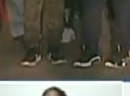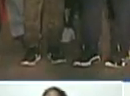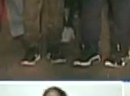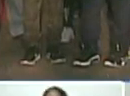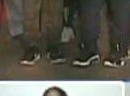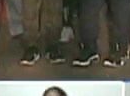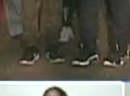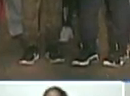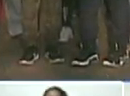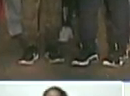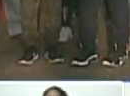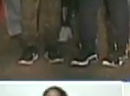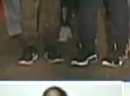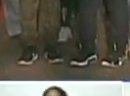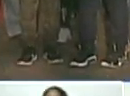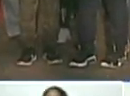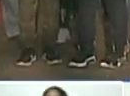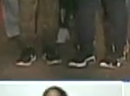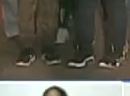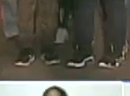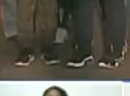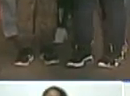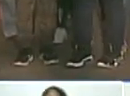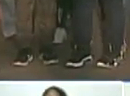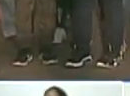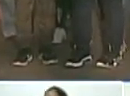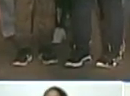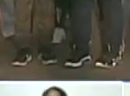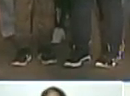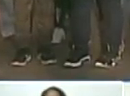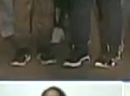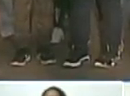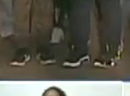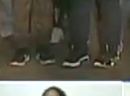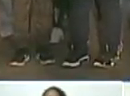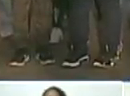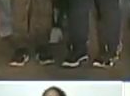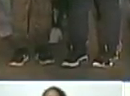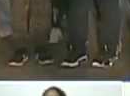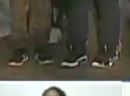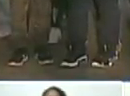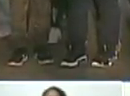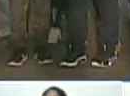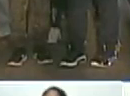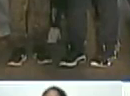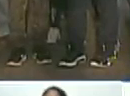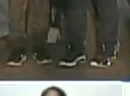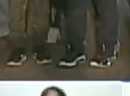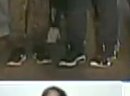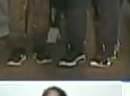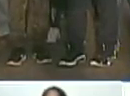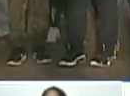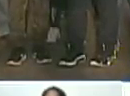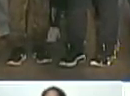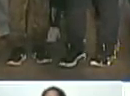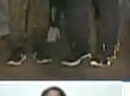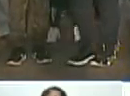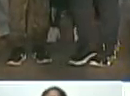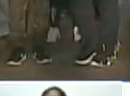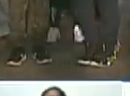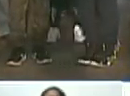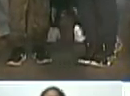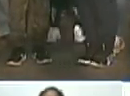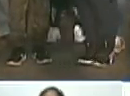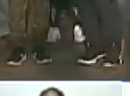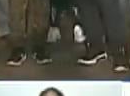multiplicarlo. Esto nosotros no lo vemos en TikTok. ¿Ustedes ven estos logros en TikTok? ¿Y por qué no lo